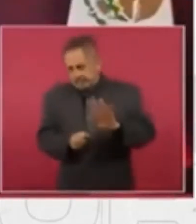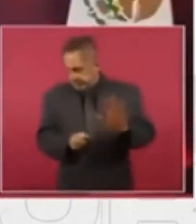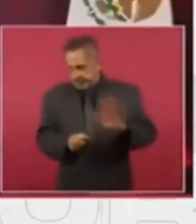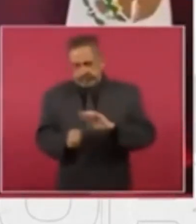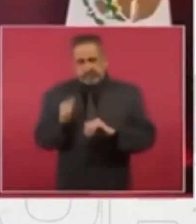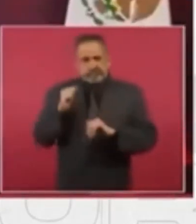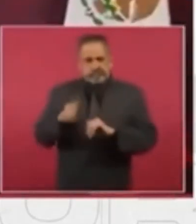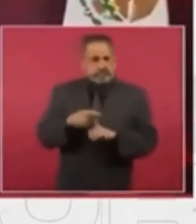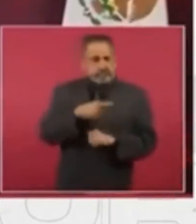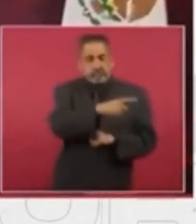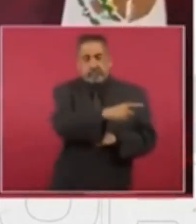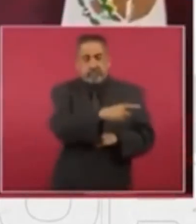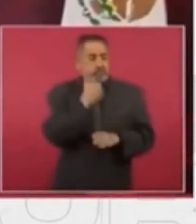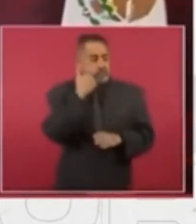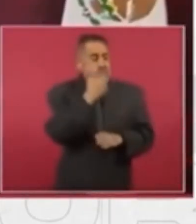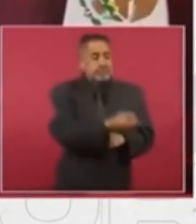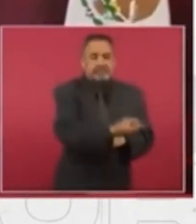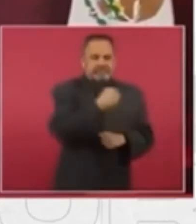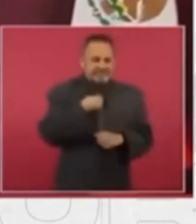atarme